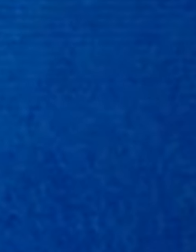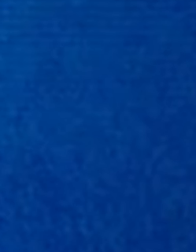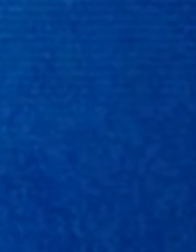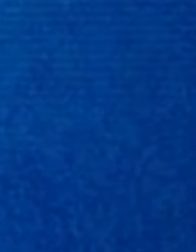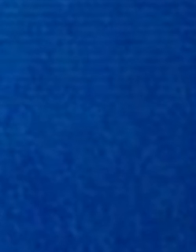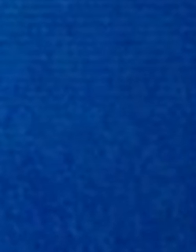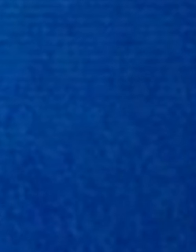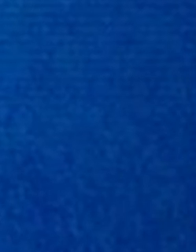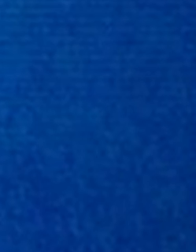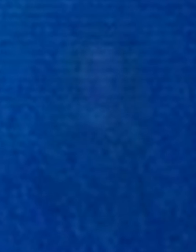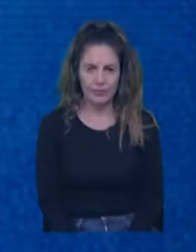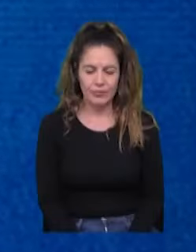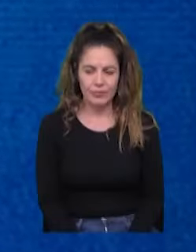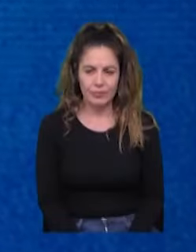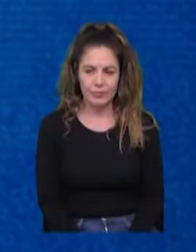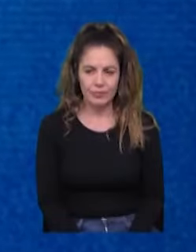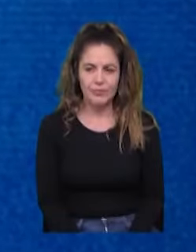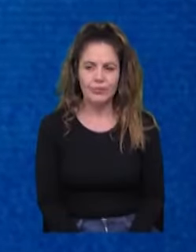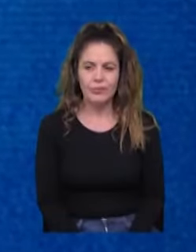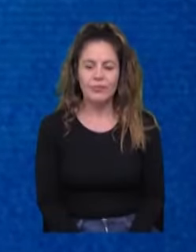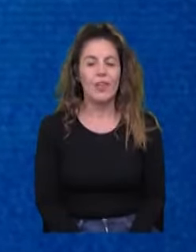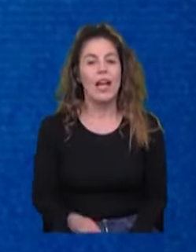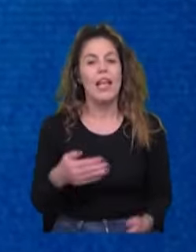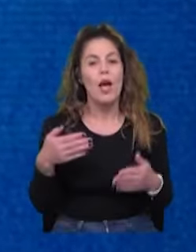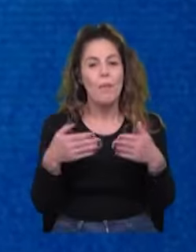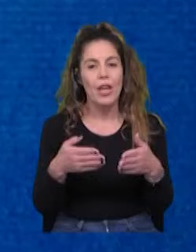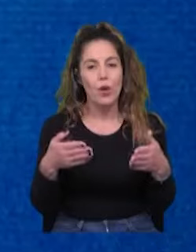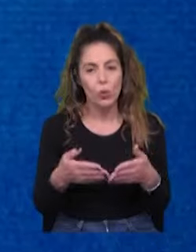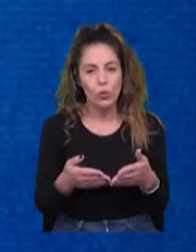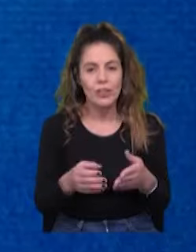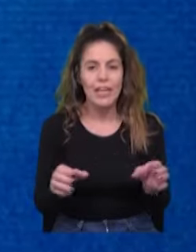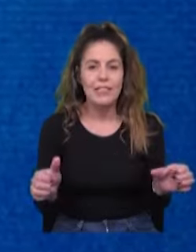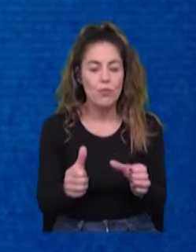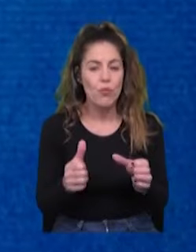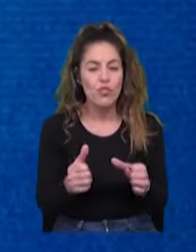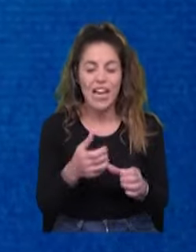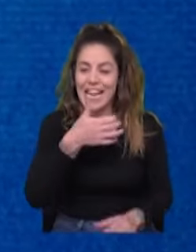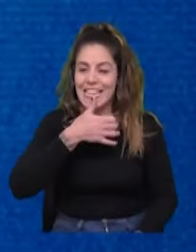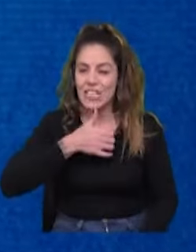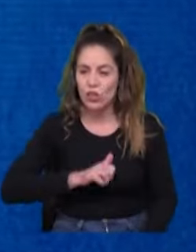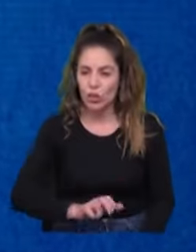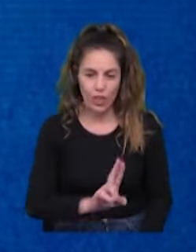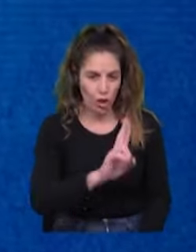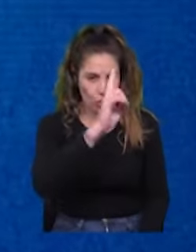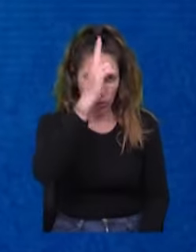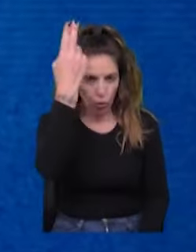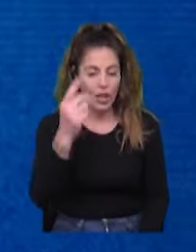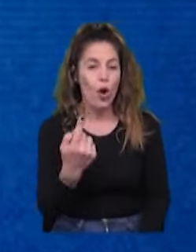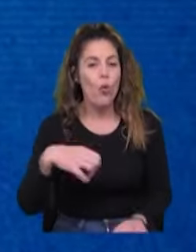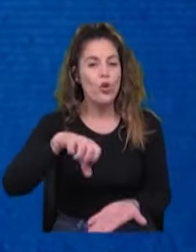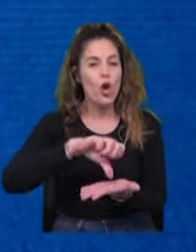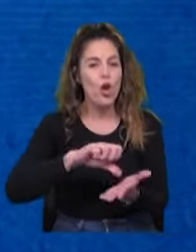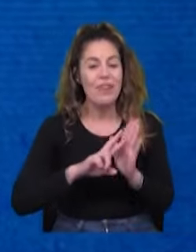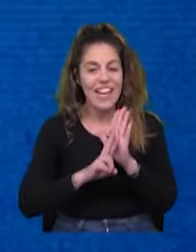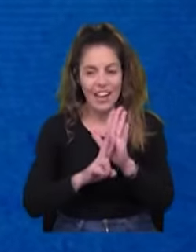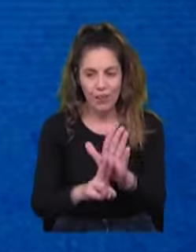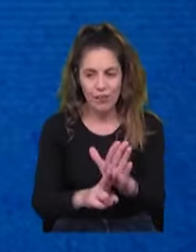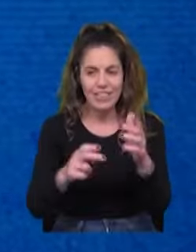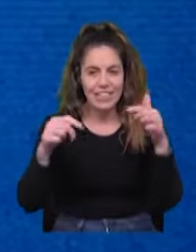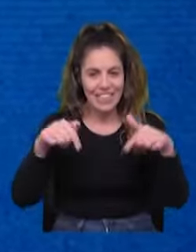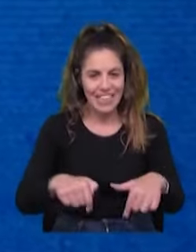plebiscitos los referendum las consultas populares tienen mucha historia en Uruguay uno de los países referentes en